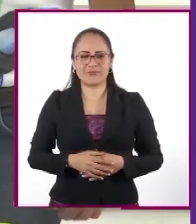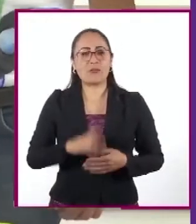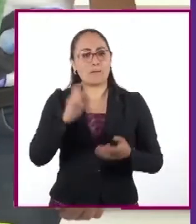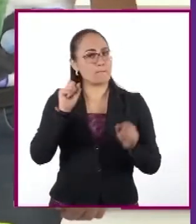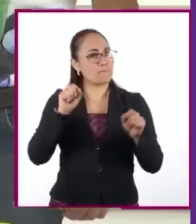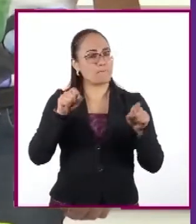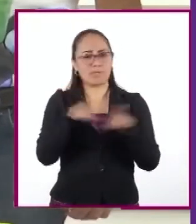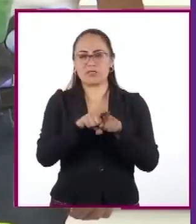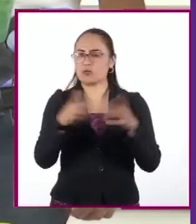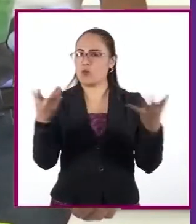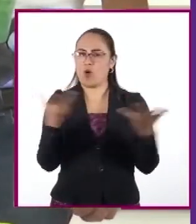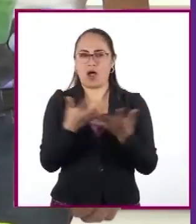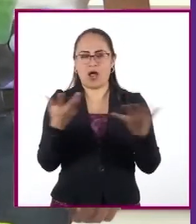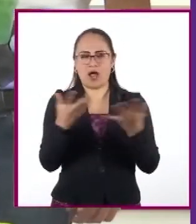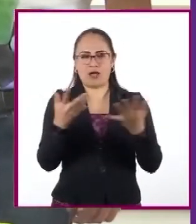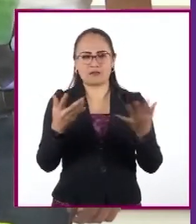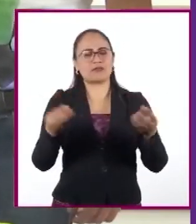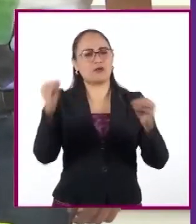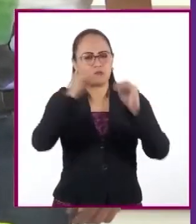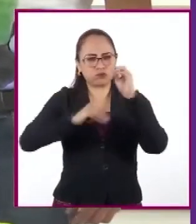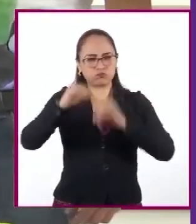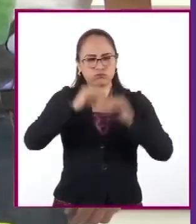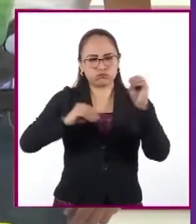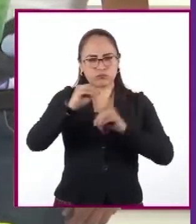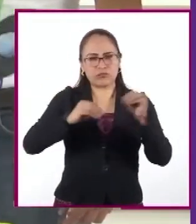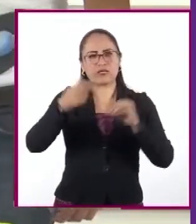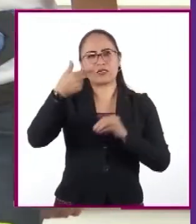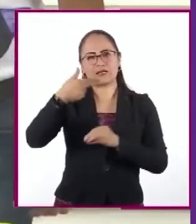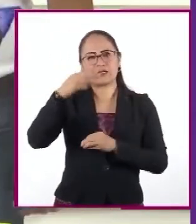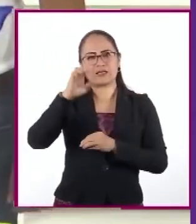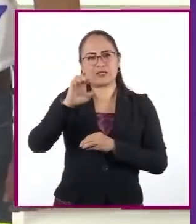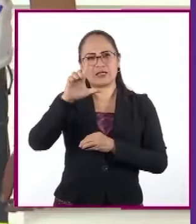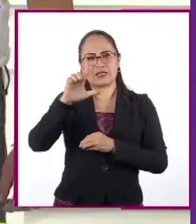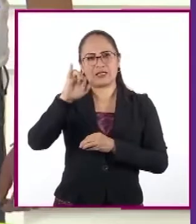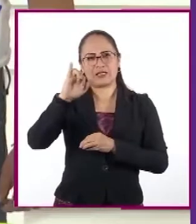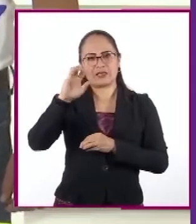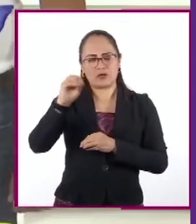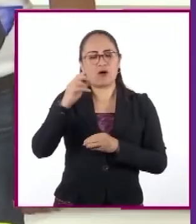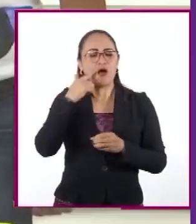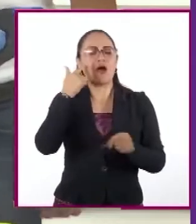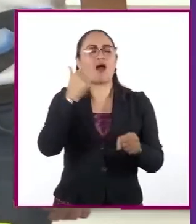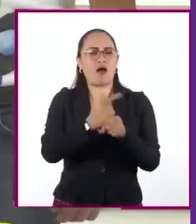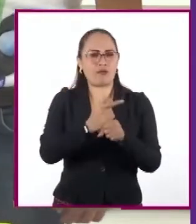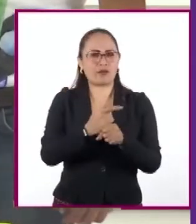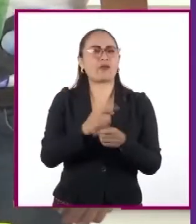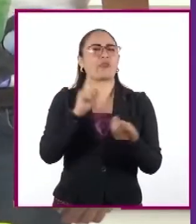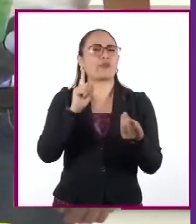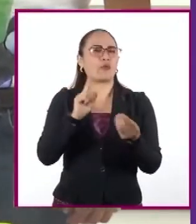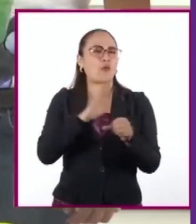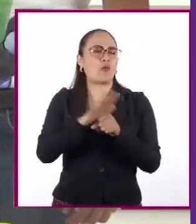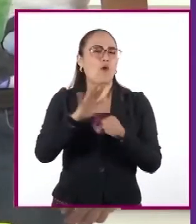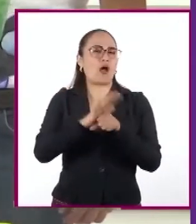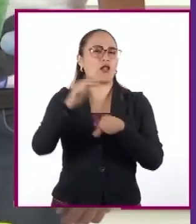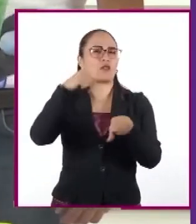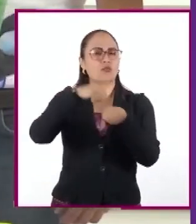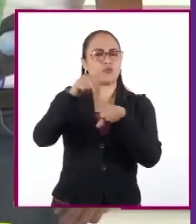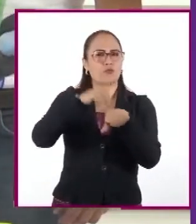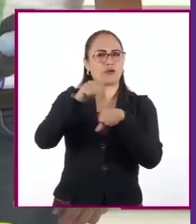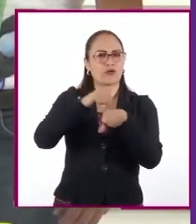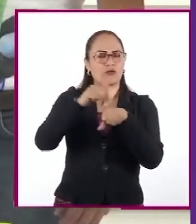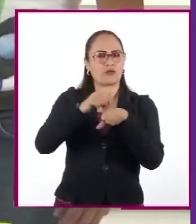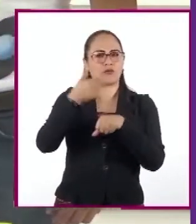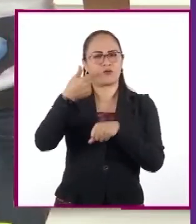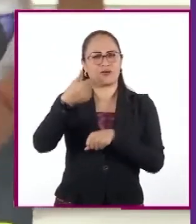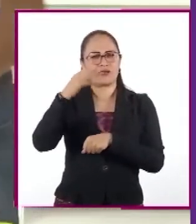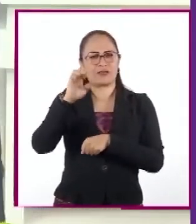Repetiremos el mismo procedimiento para la construcción del átomo del helio. Identifiquen en la tabla periódica el número atómico del elemento